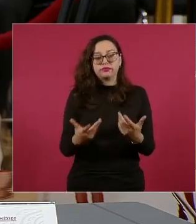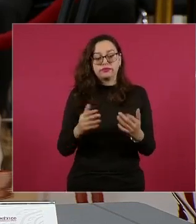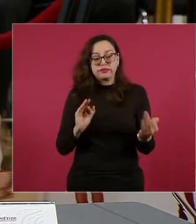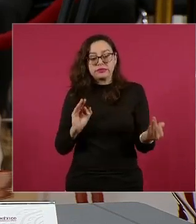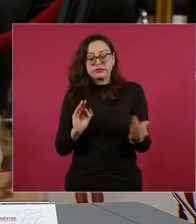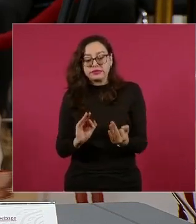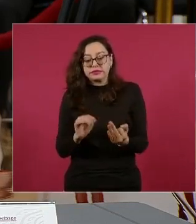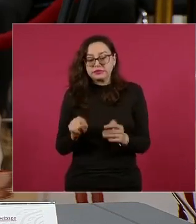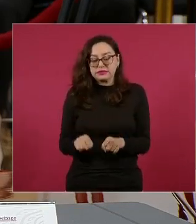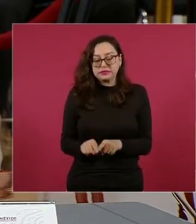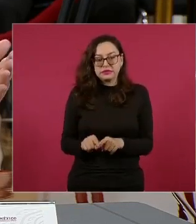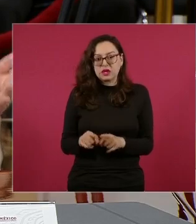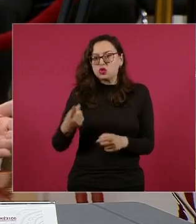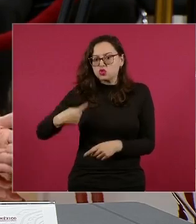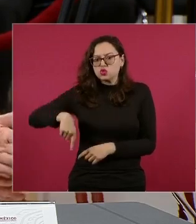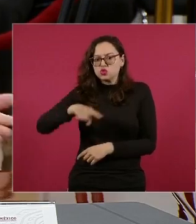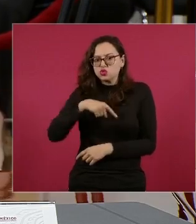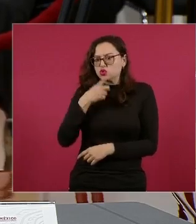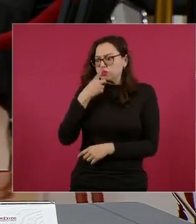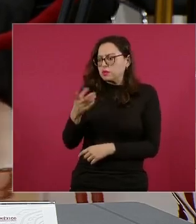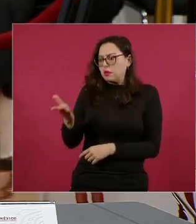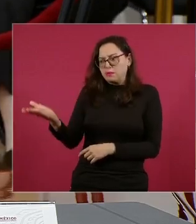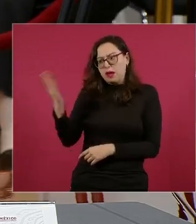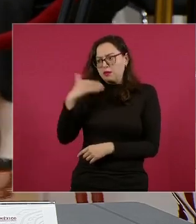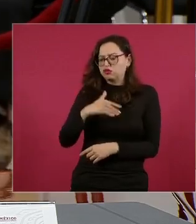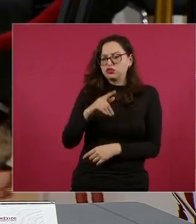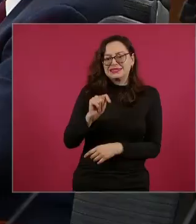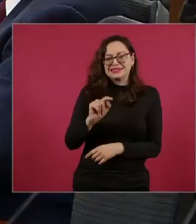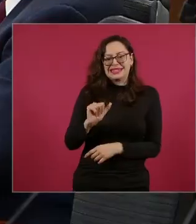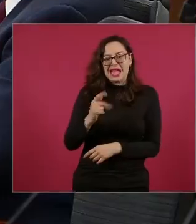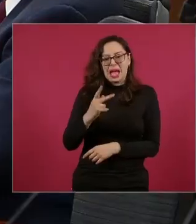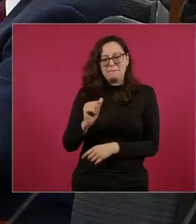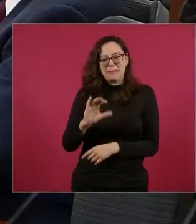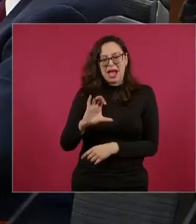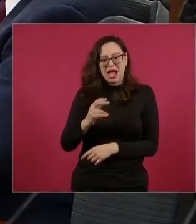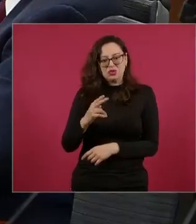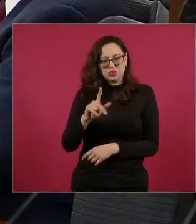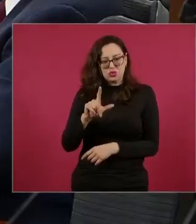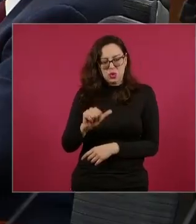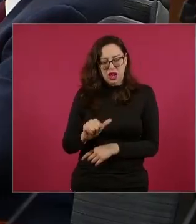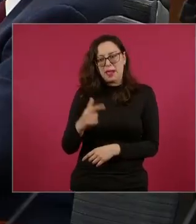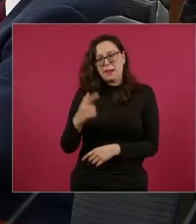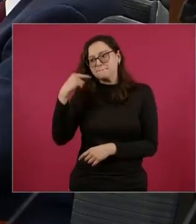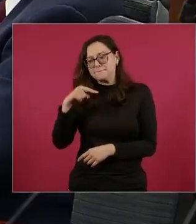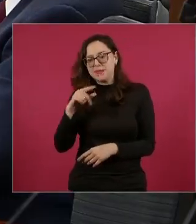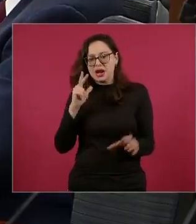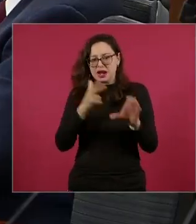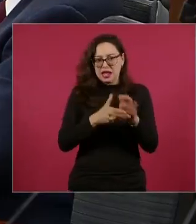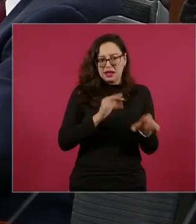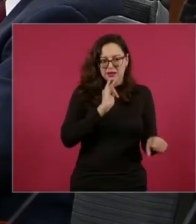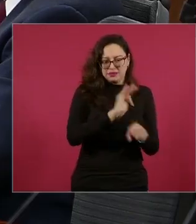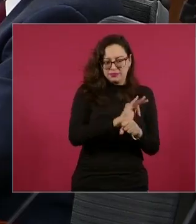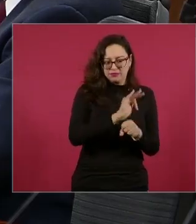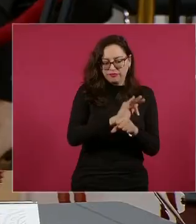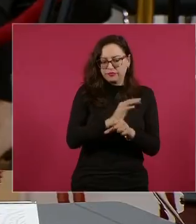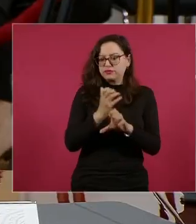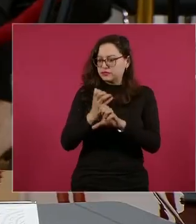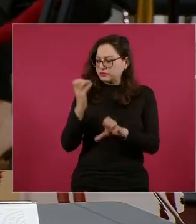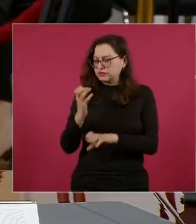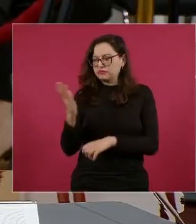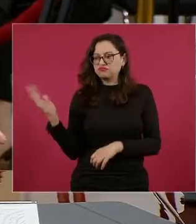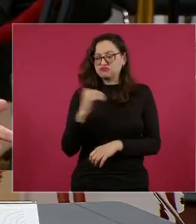cerca, porque nosotros les ofrecimos trasladarlos a Tapachula, al albergue Siglo XXI, incluso con camiones